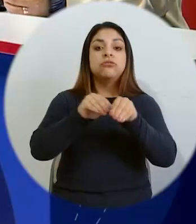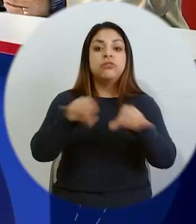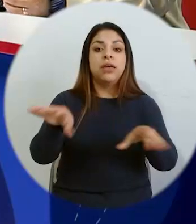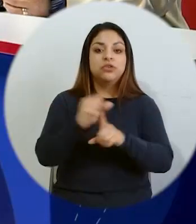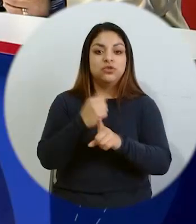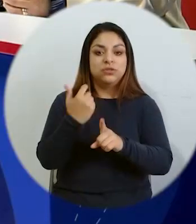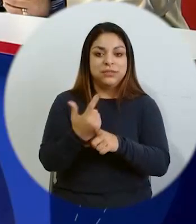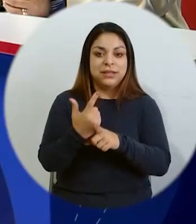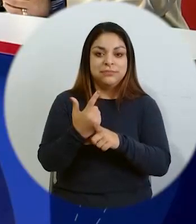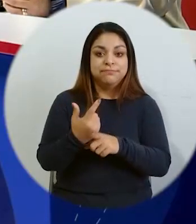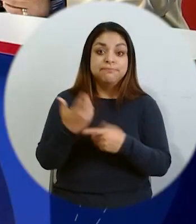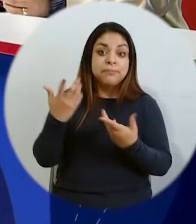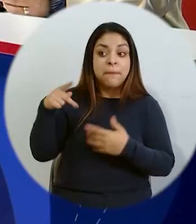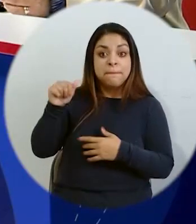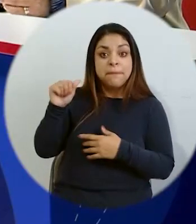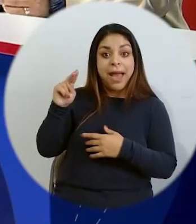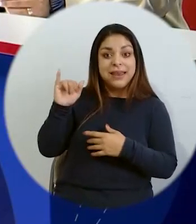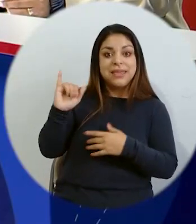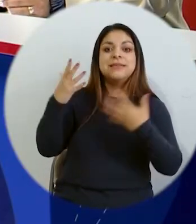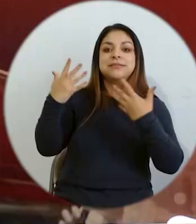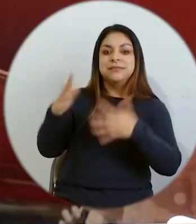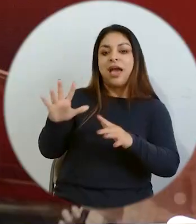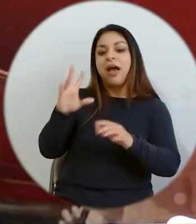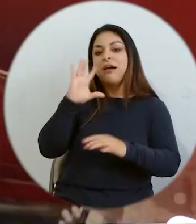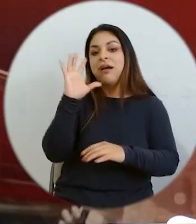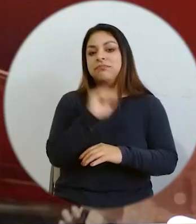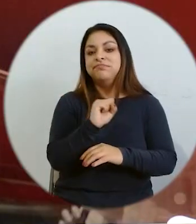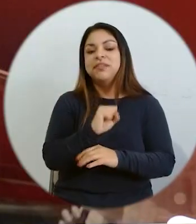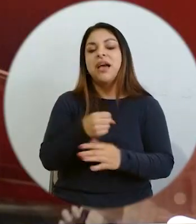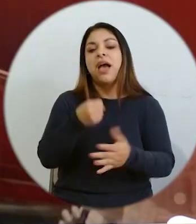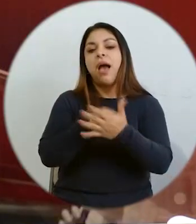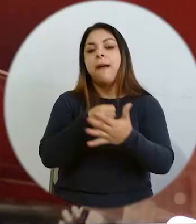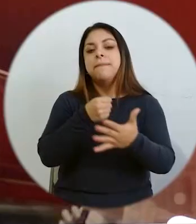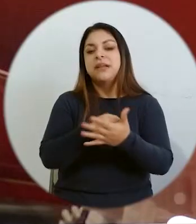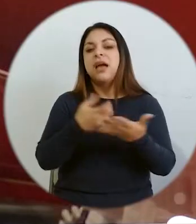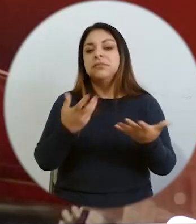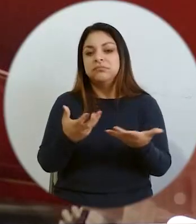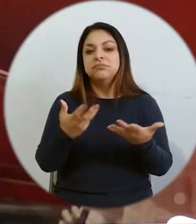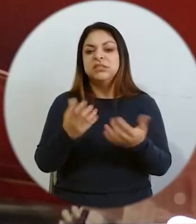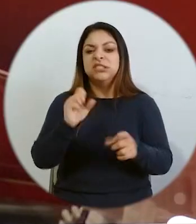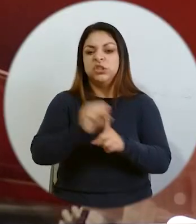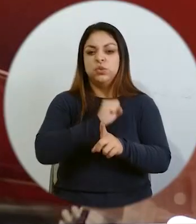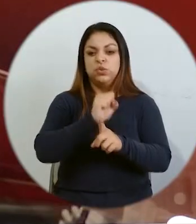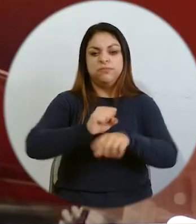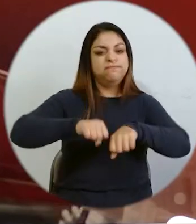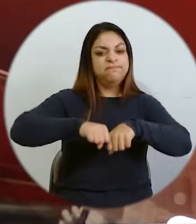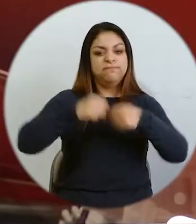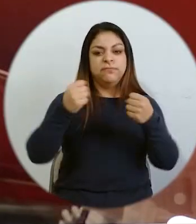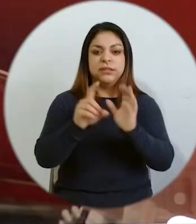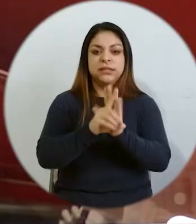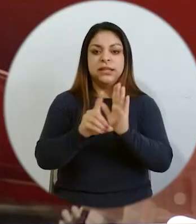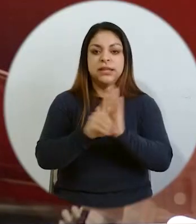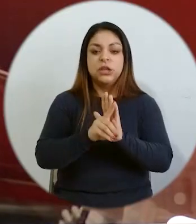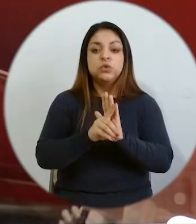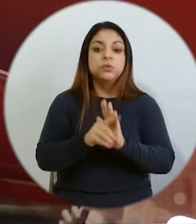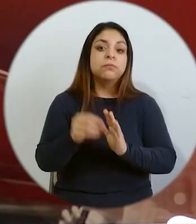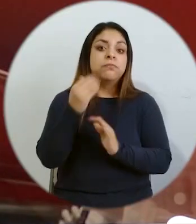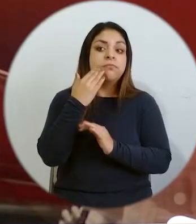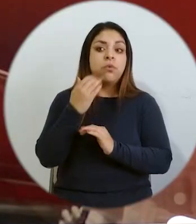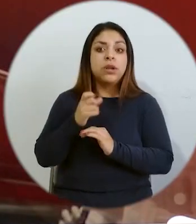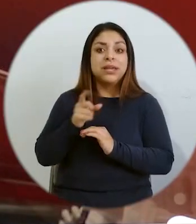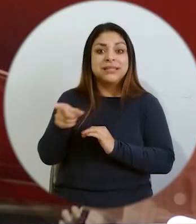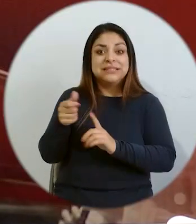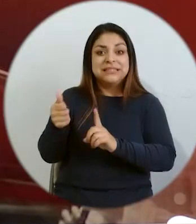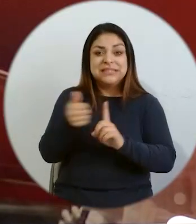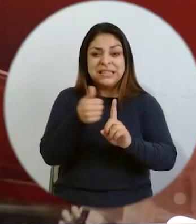redes sociales. El patronato, de hecho, ya tuvo que identificar las amenazas y las situaciones violatorias de derecho a nivel digital como un